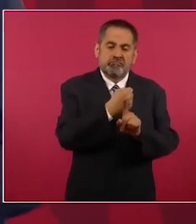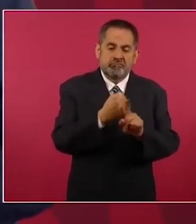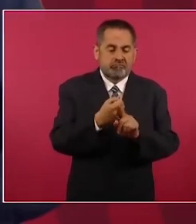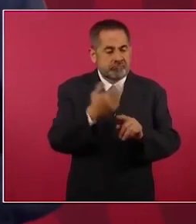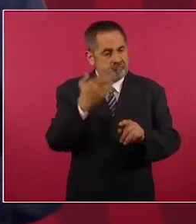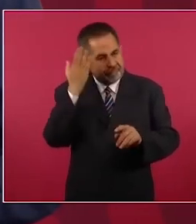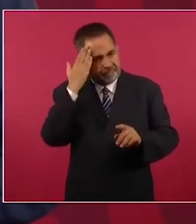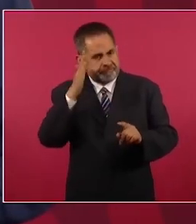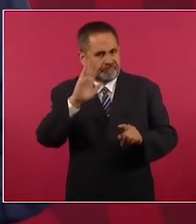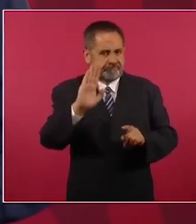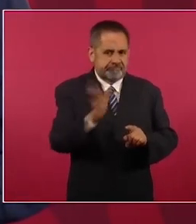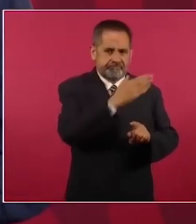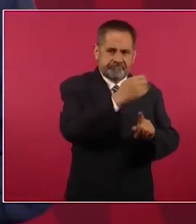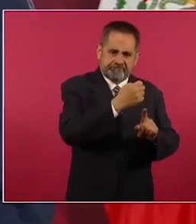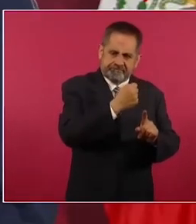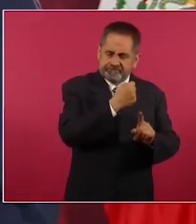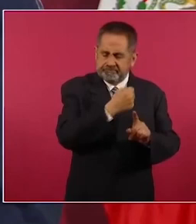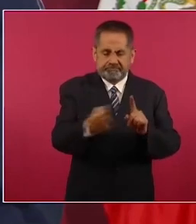zapes,